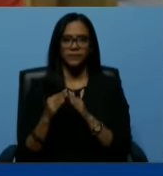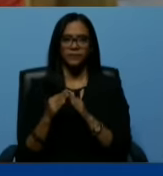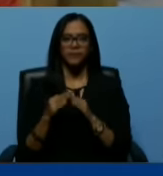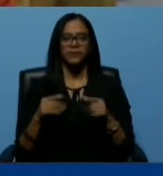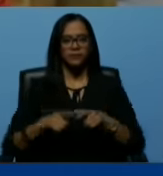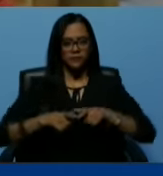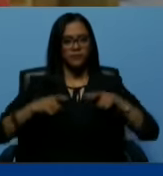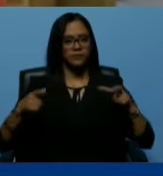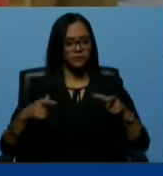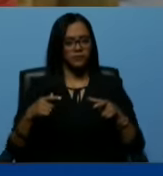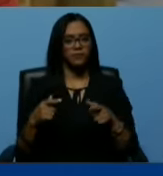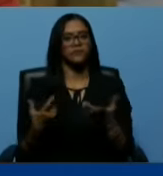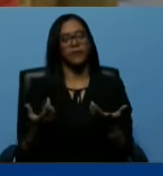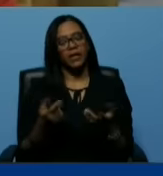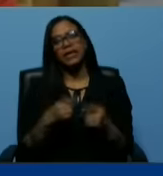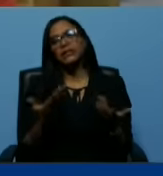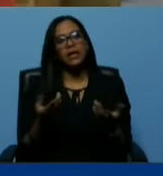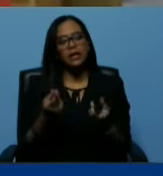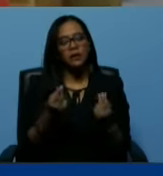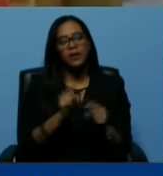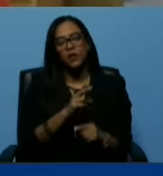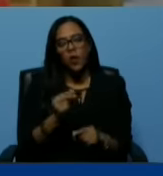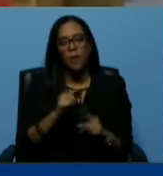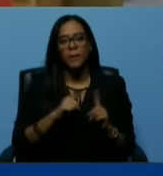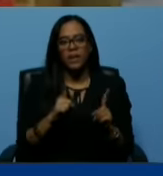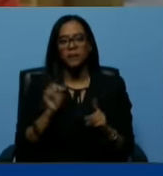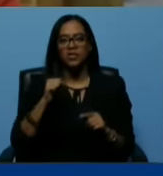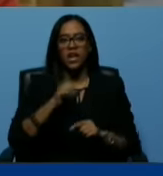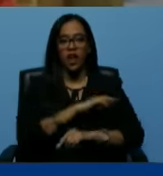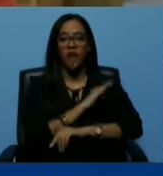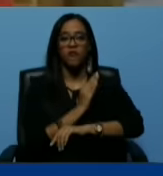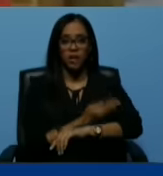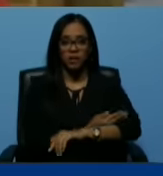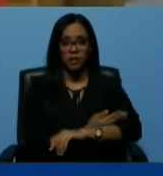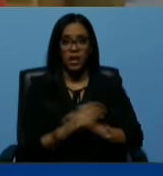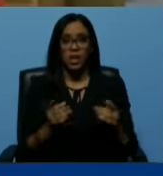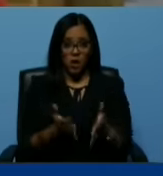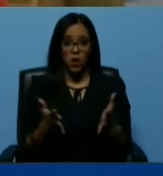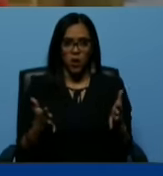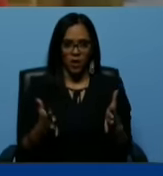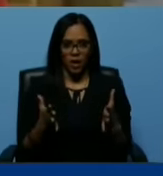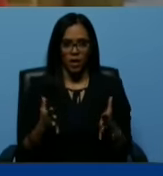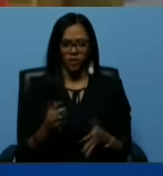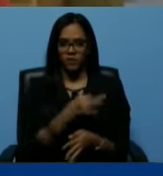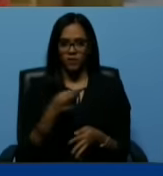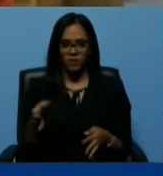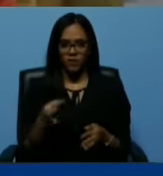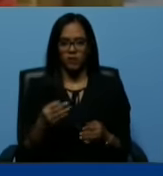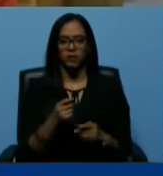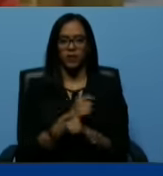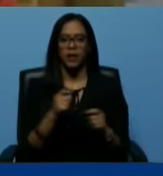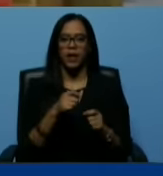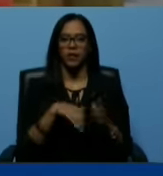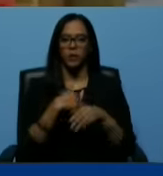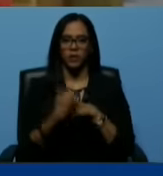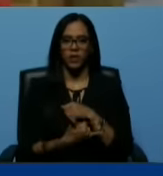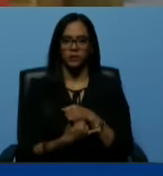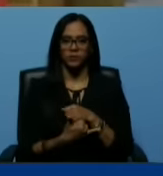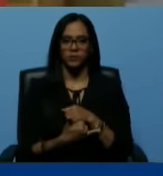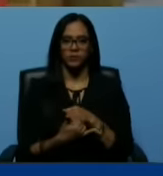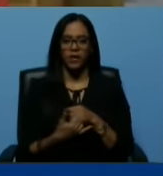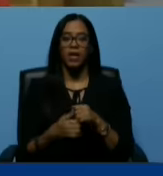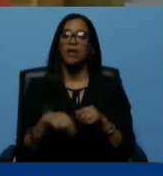no tal vez en el ámbito financiero, pero sí la fuerza para lograr con eficacia y eficiencia culminar estos proyectos. Y a la